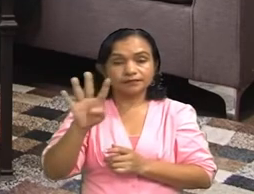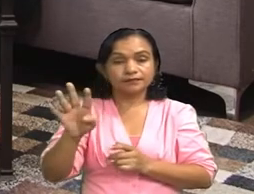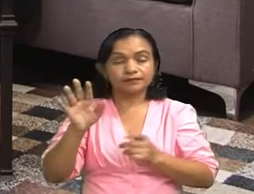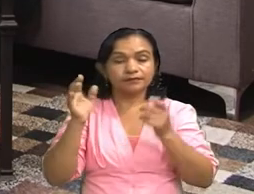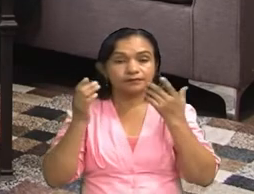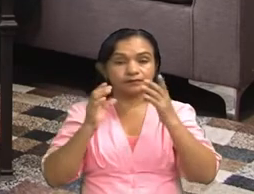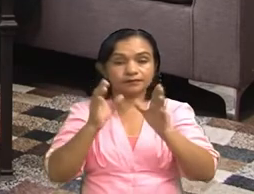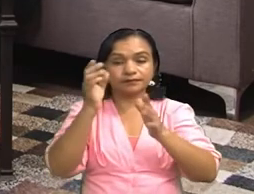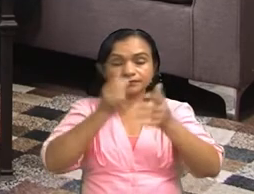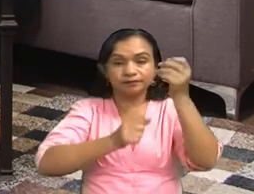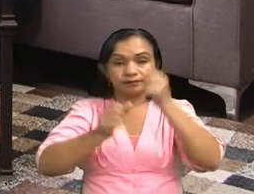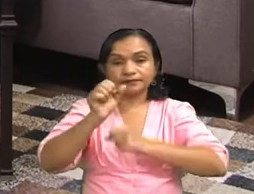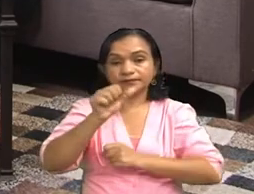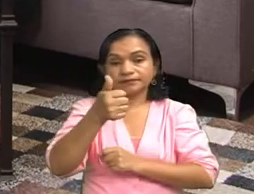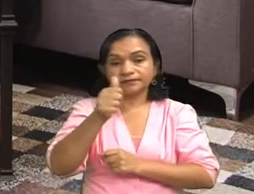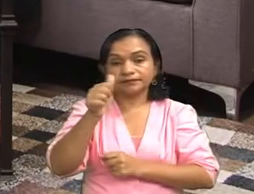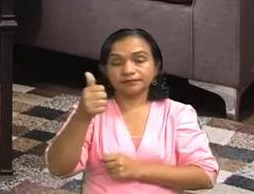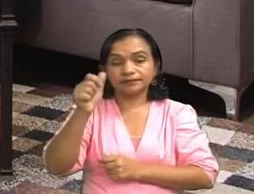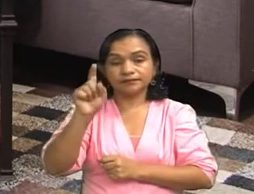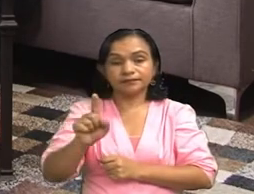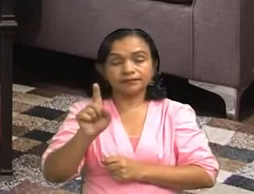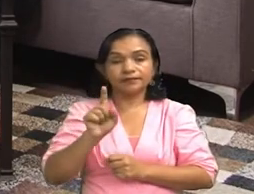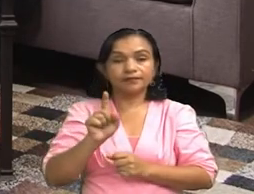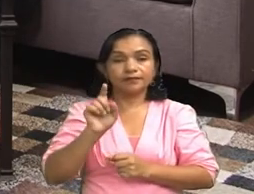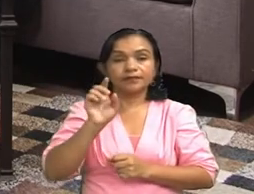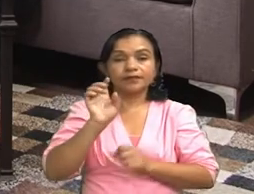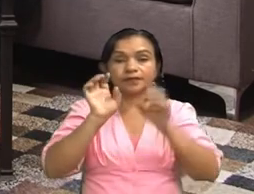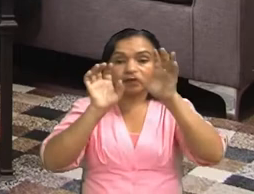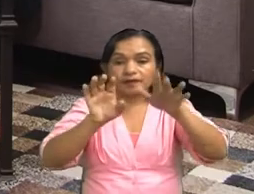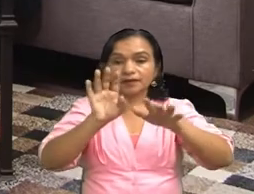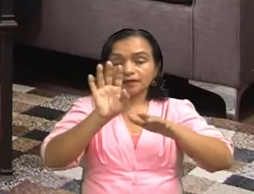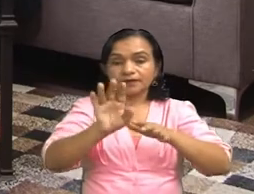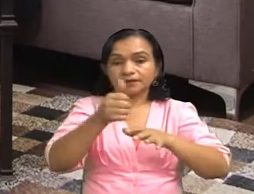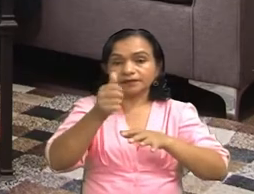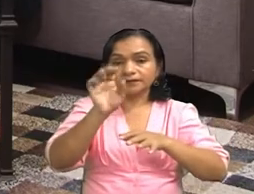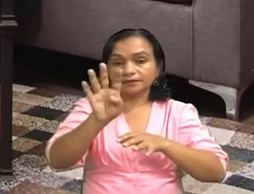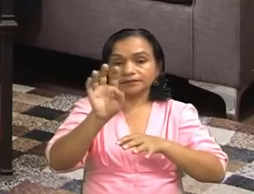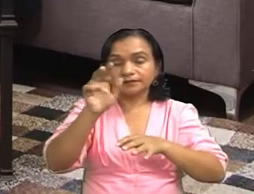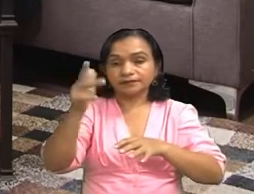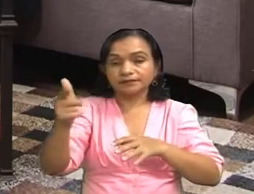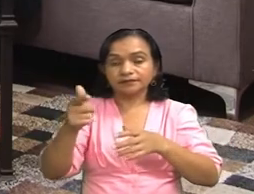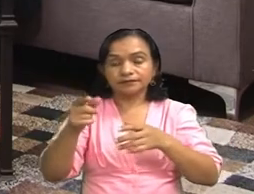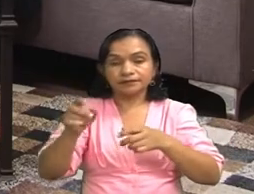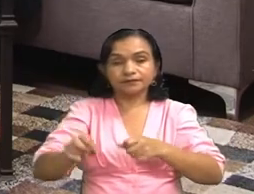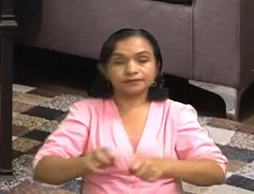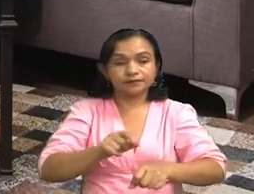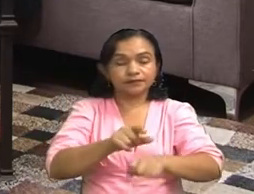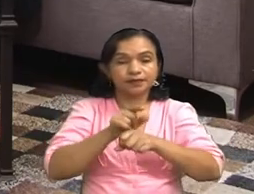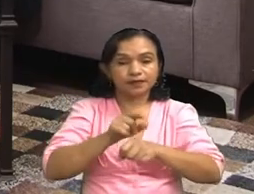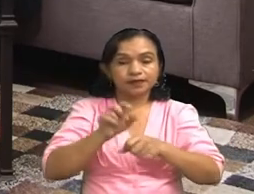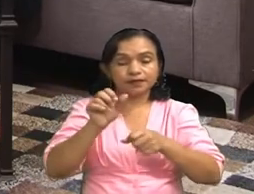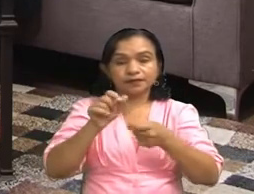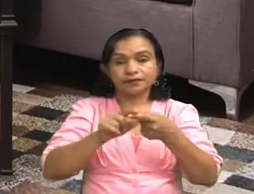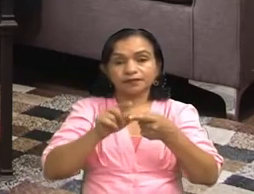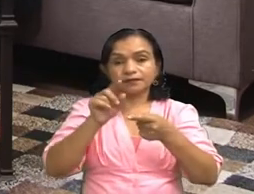2.548. Baco, 6.661. León, 6.428. Madrid, 3.500 y pico.